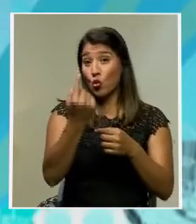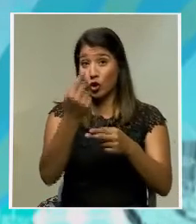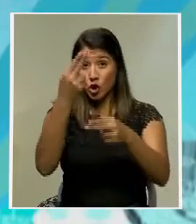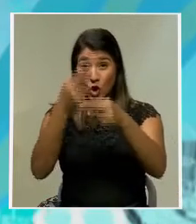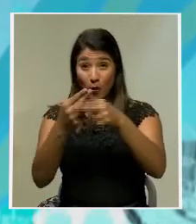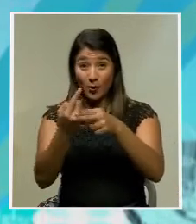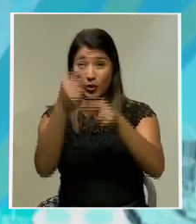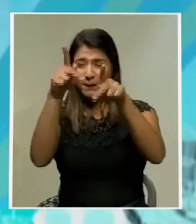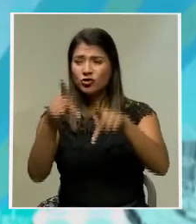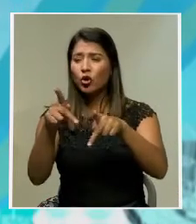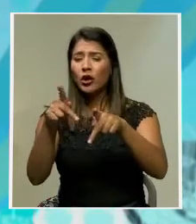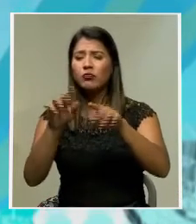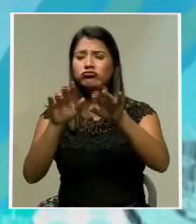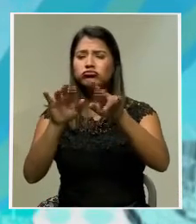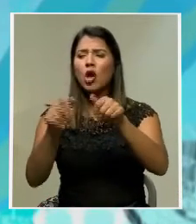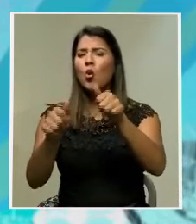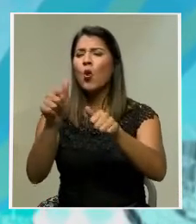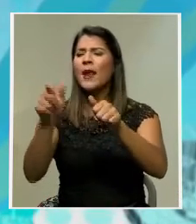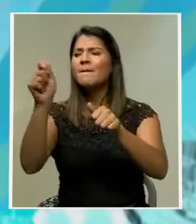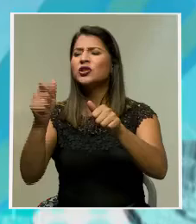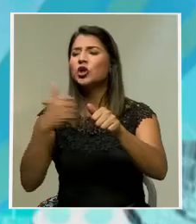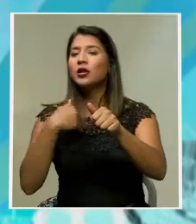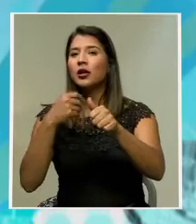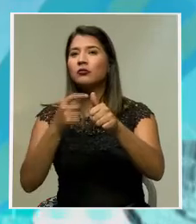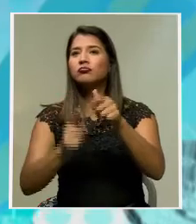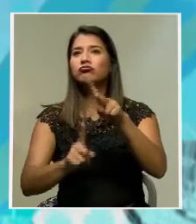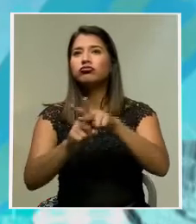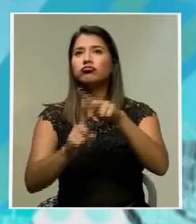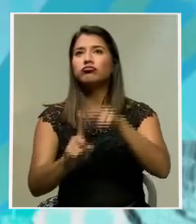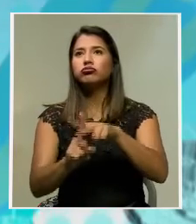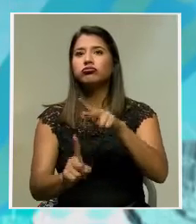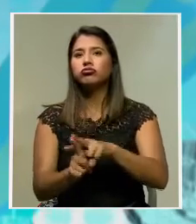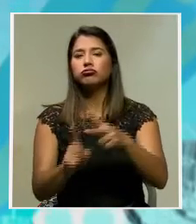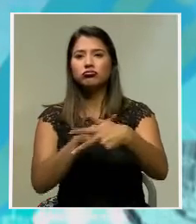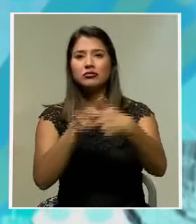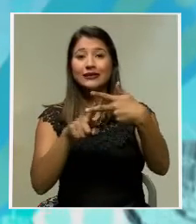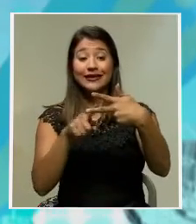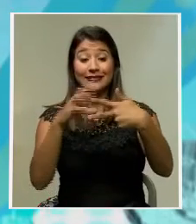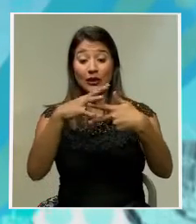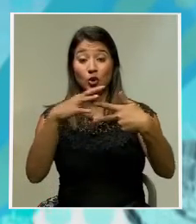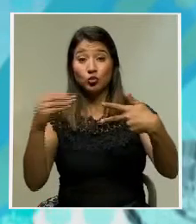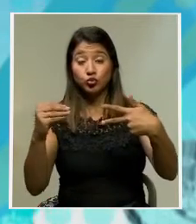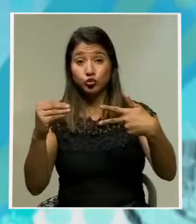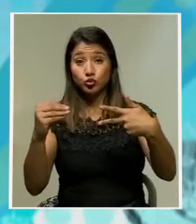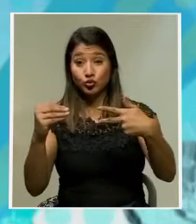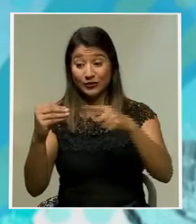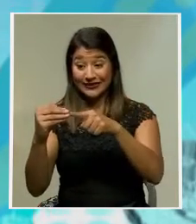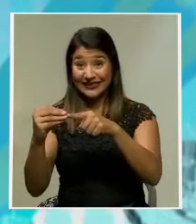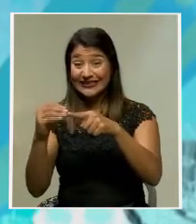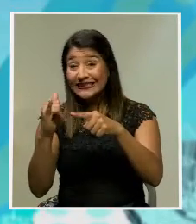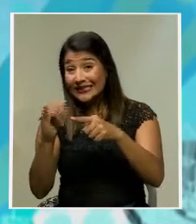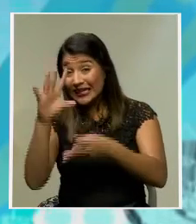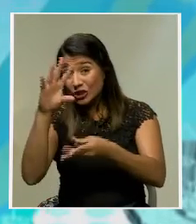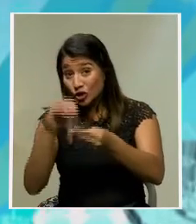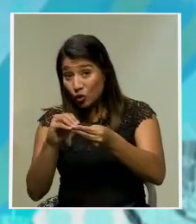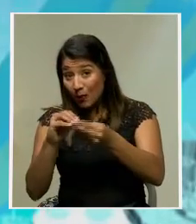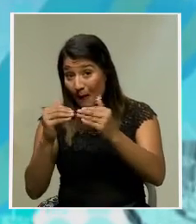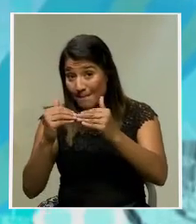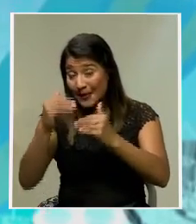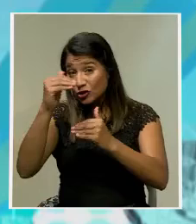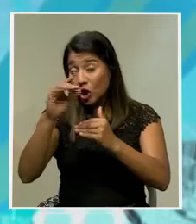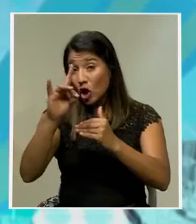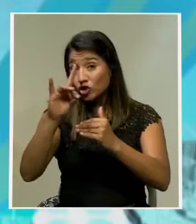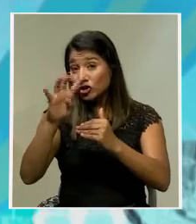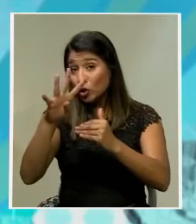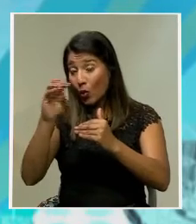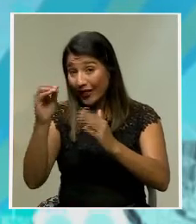mes? Bueno, porque las pensiones no suben como todos los días, como muchos quisieran que así sucediera, son normalmente